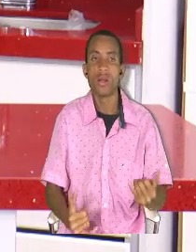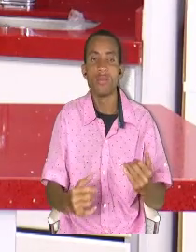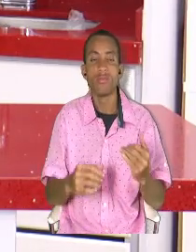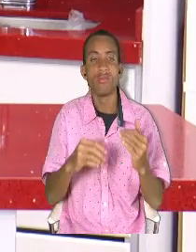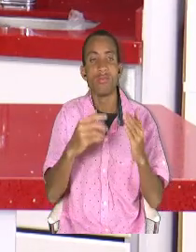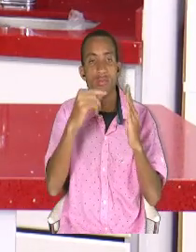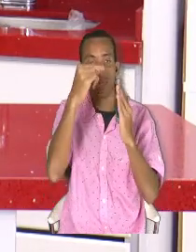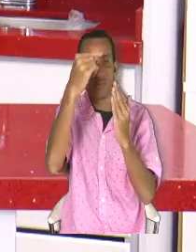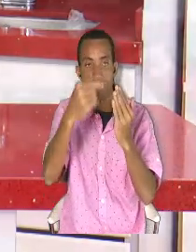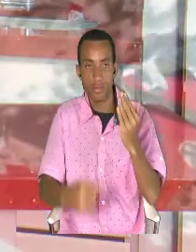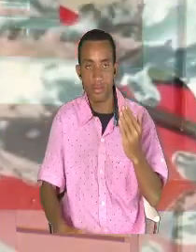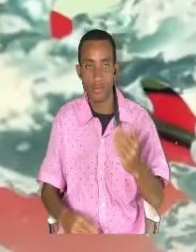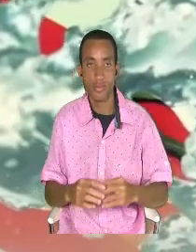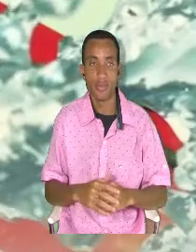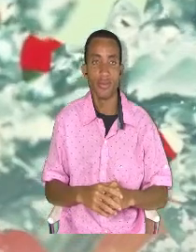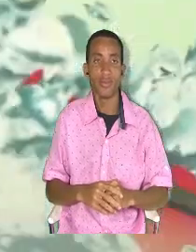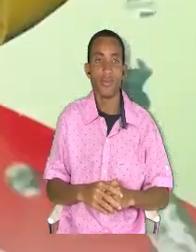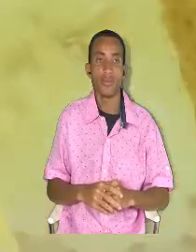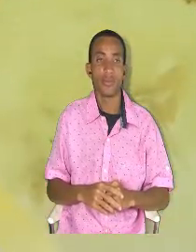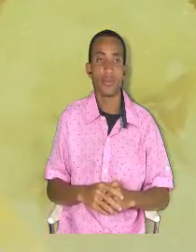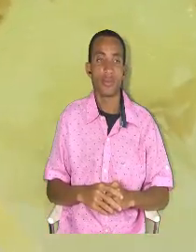ustedes.